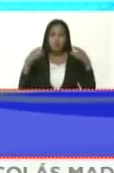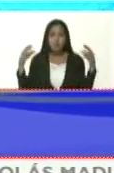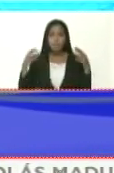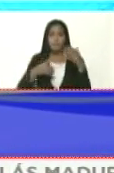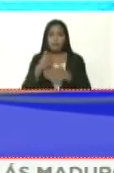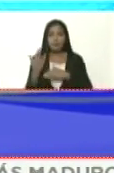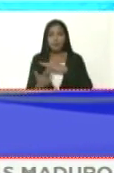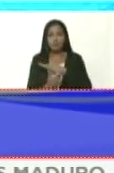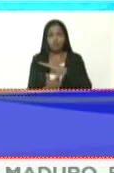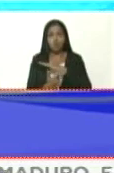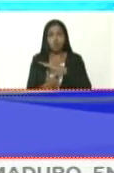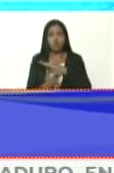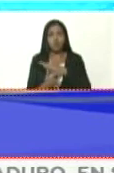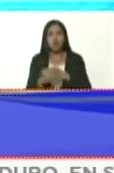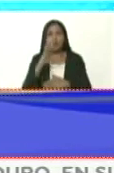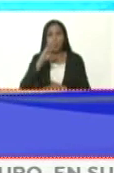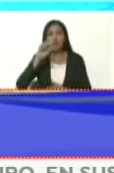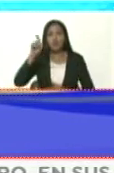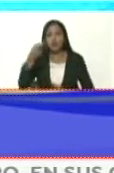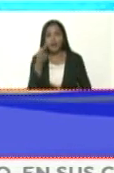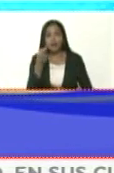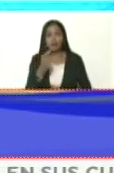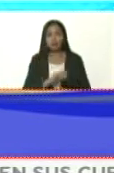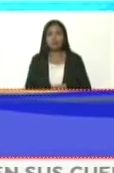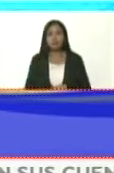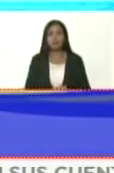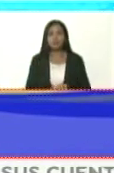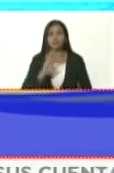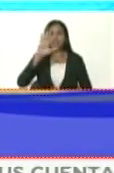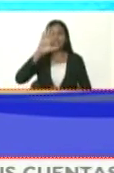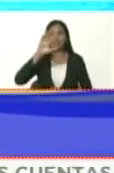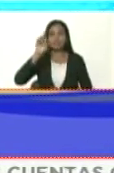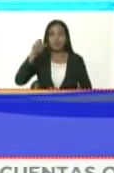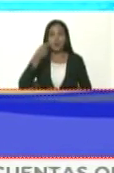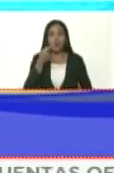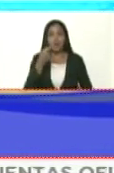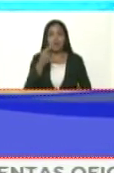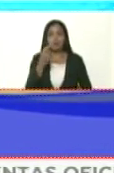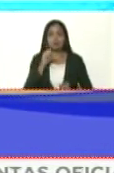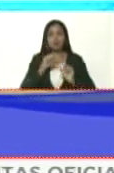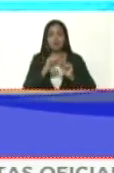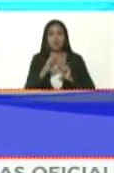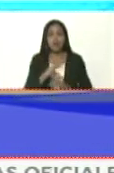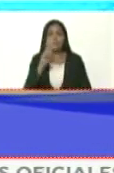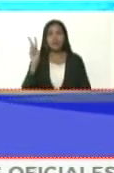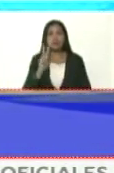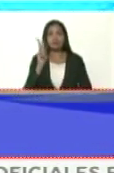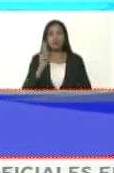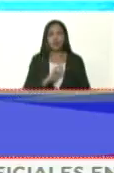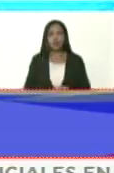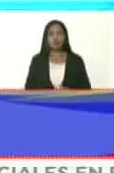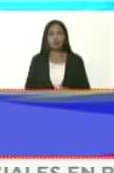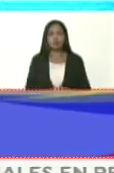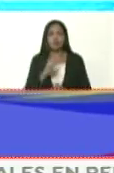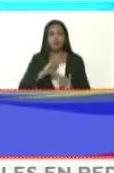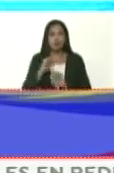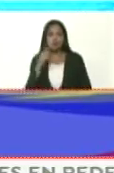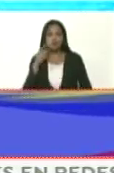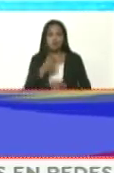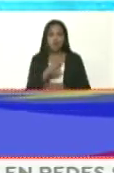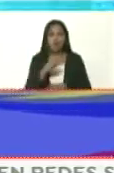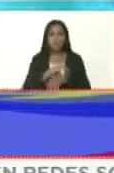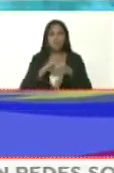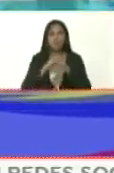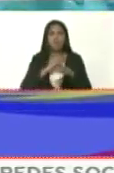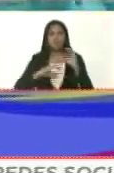las tecnologías 4G y 5G que se van a instalar en Venezuela. Por eso le ordeno a la